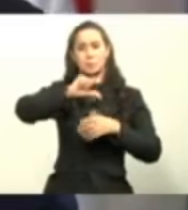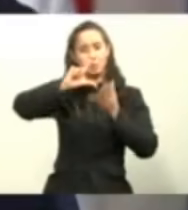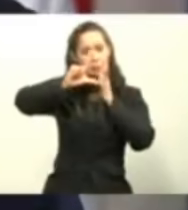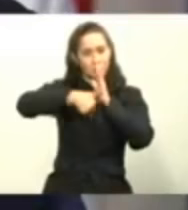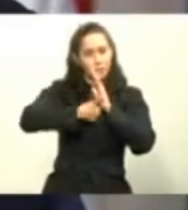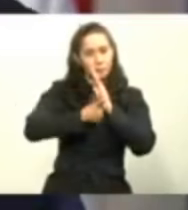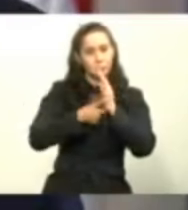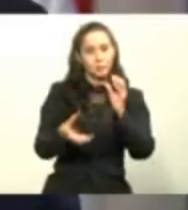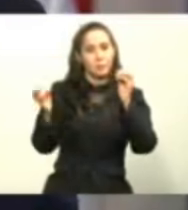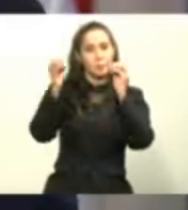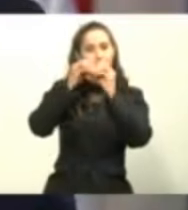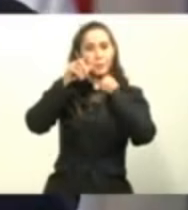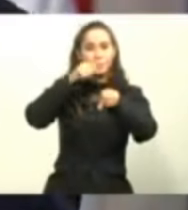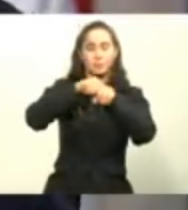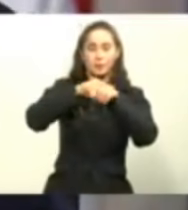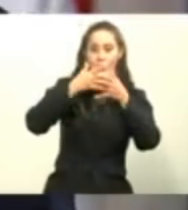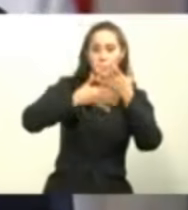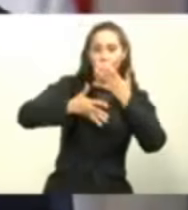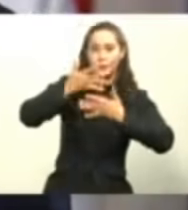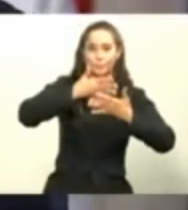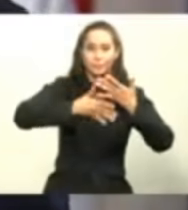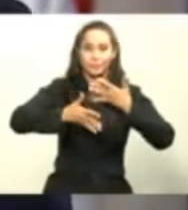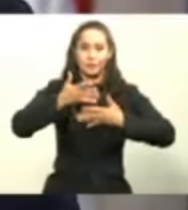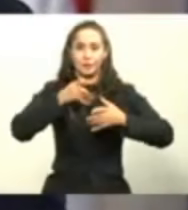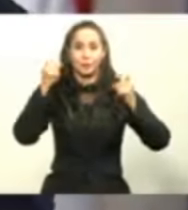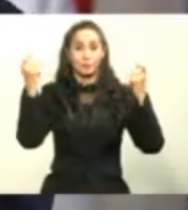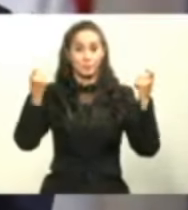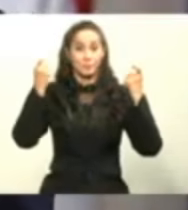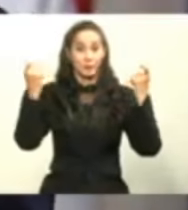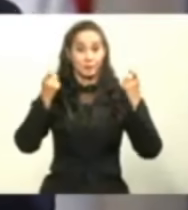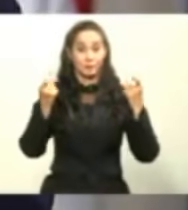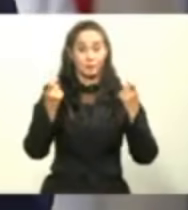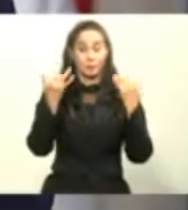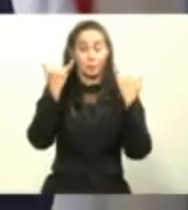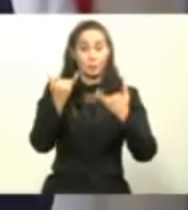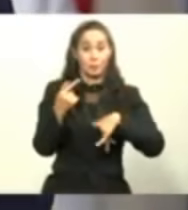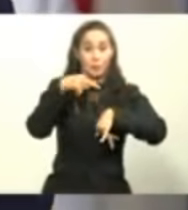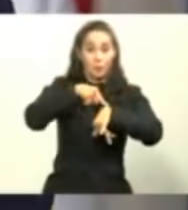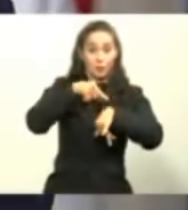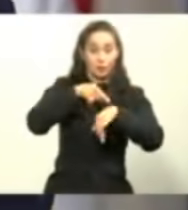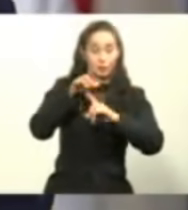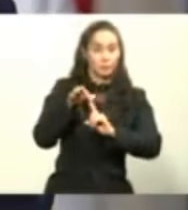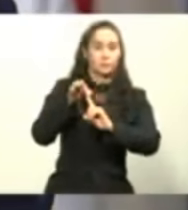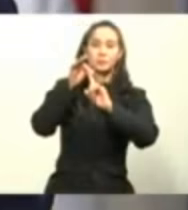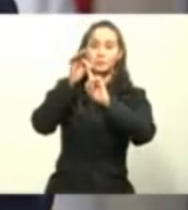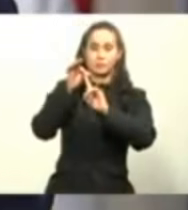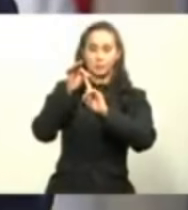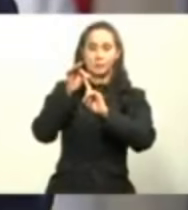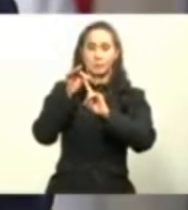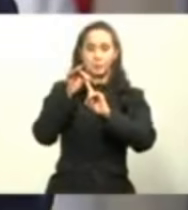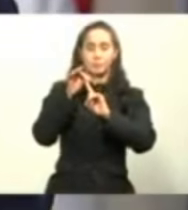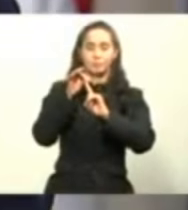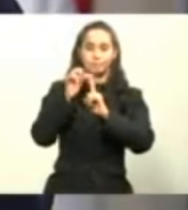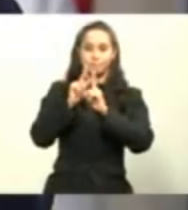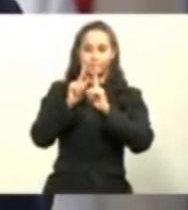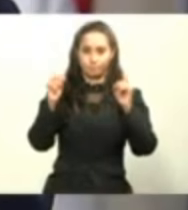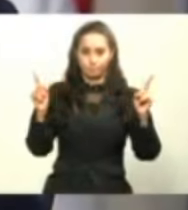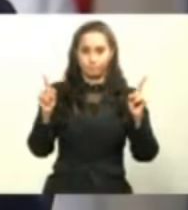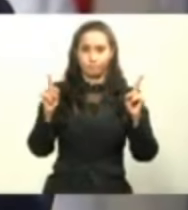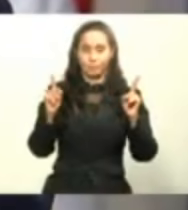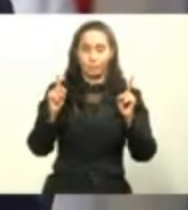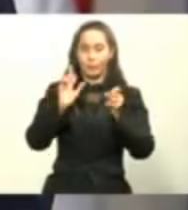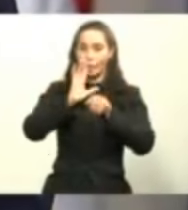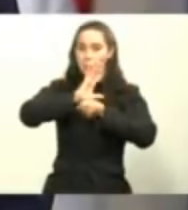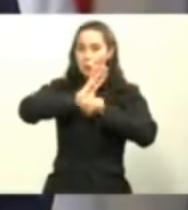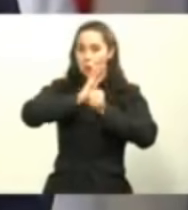para juntarnos, para celebrar, pero que este momento es especial. Hasta que